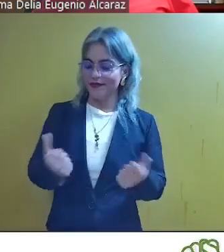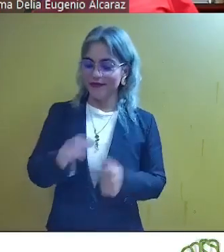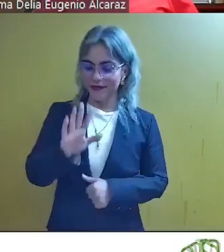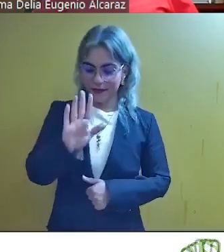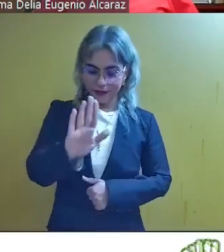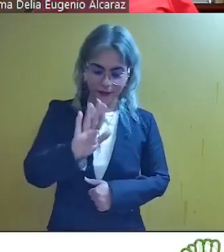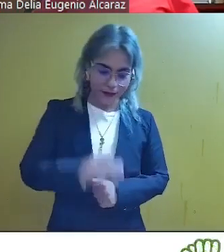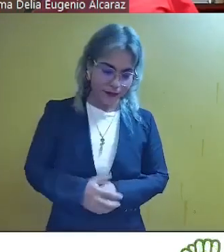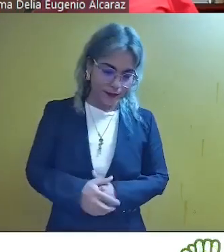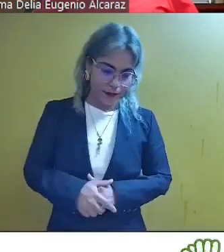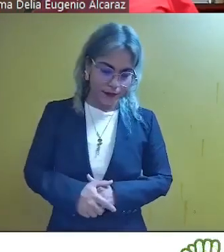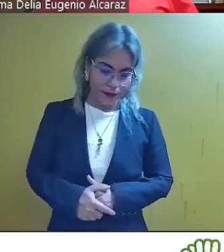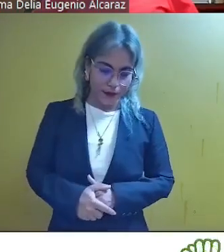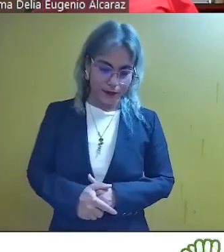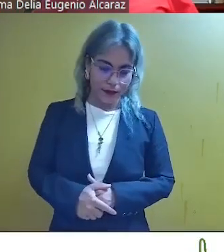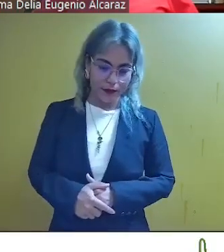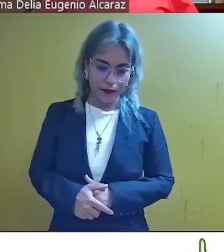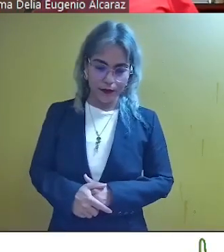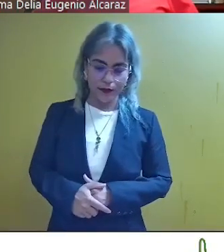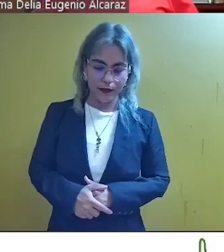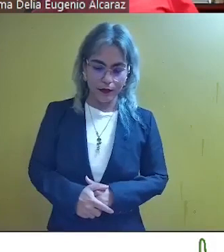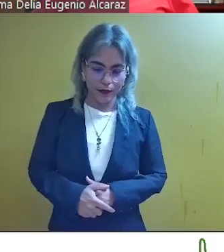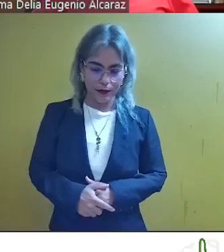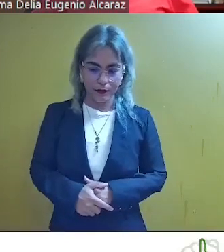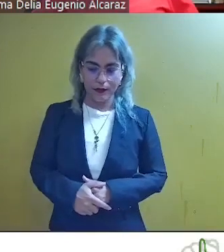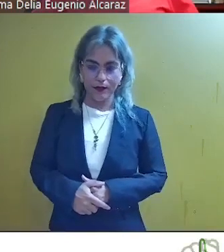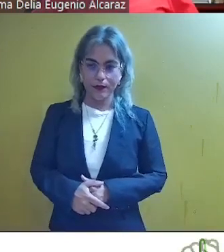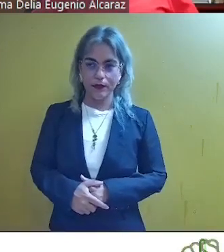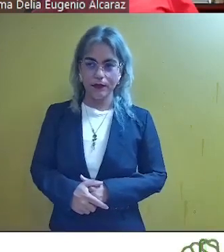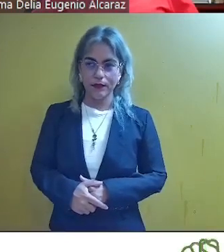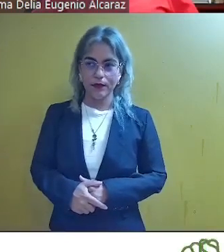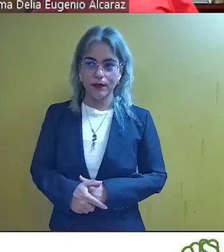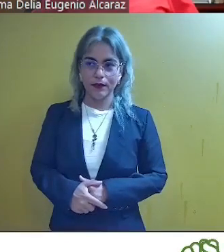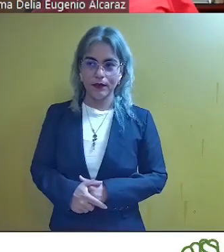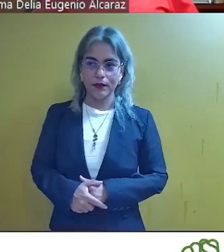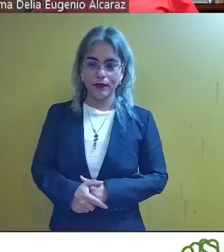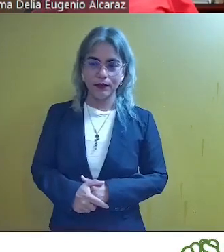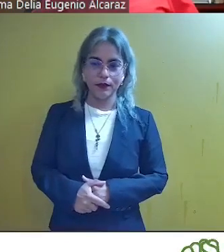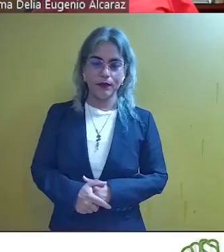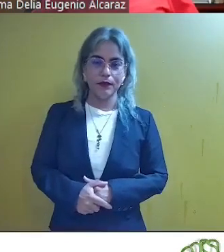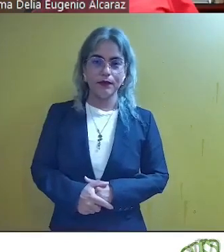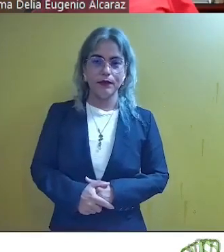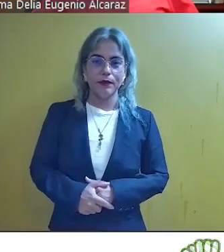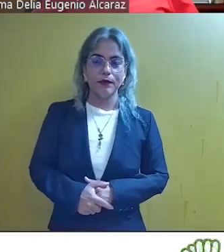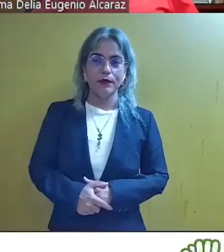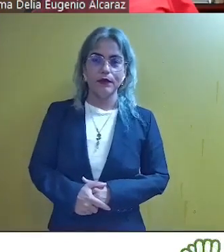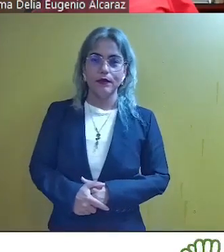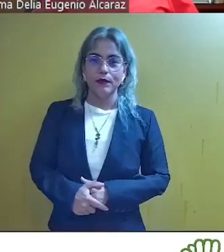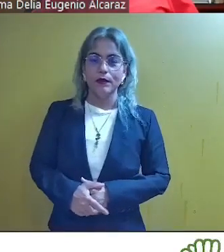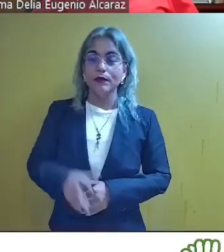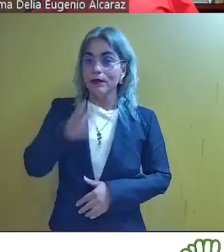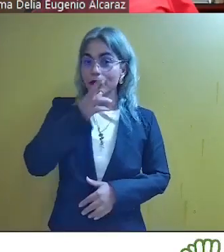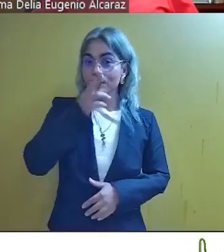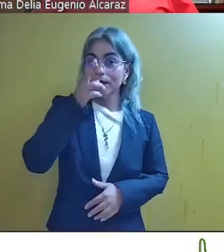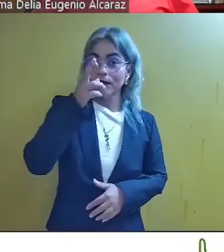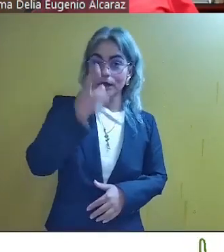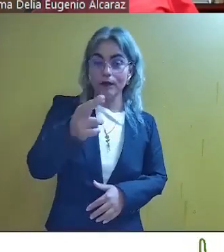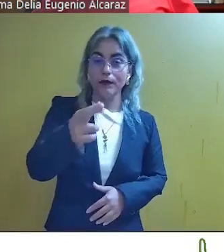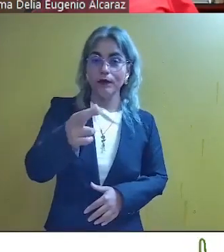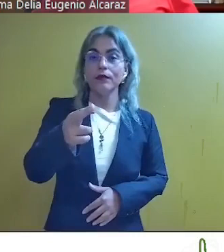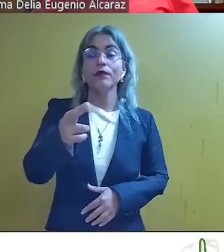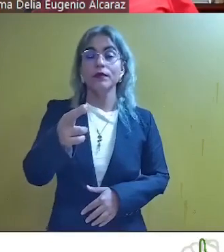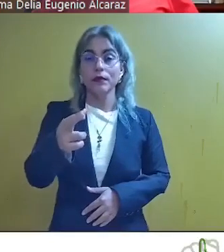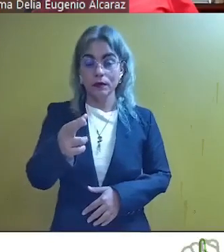se admite un dictamen porque estamos resolviendo con plenitud de